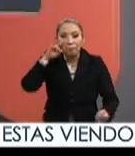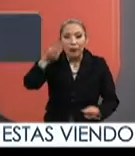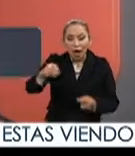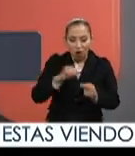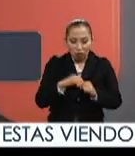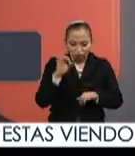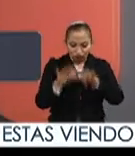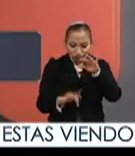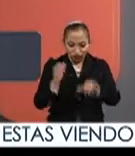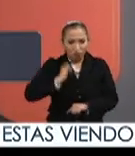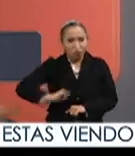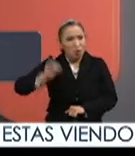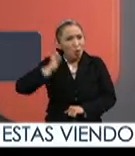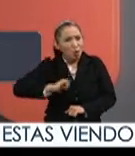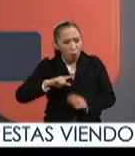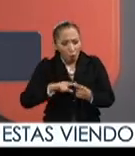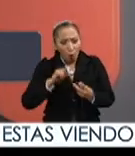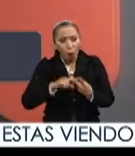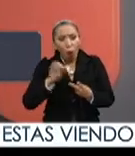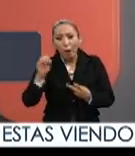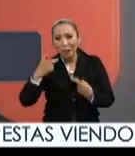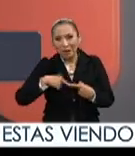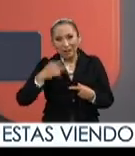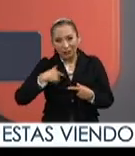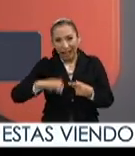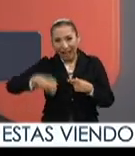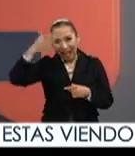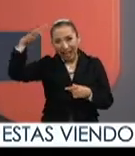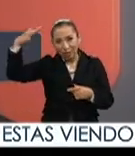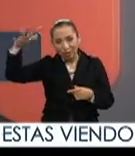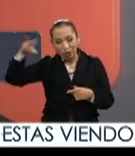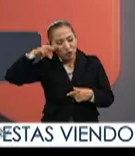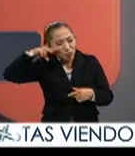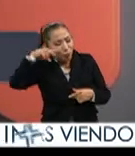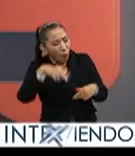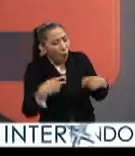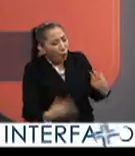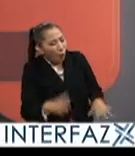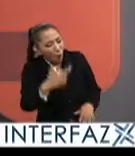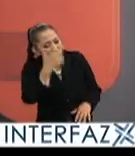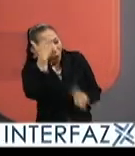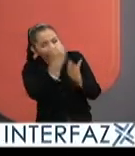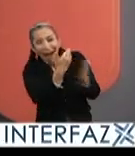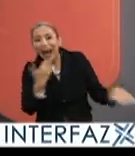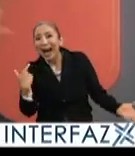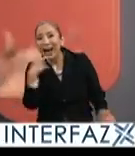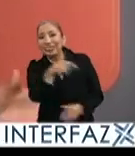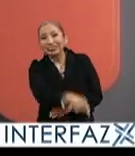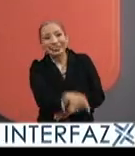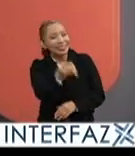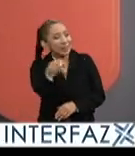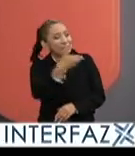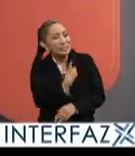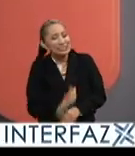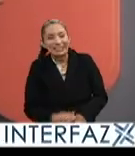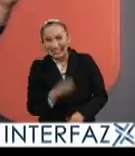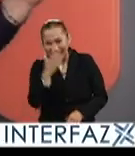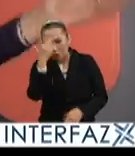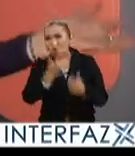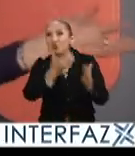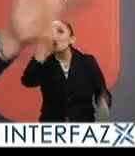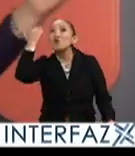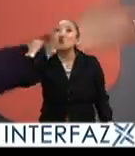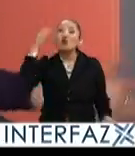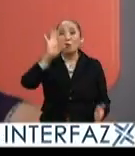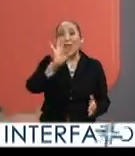máquina de escribir antigua, o que las personas mayores recuerden a tal o cual presidente de